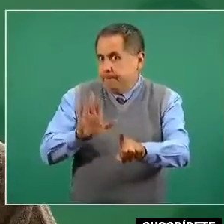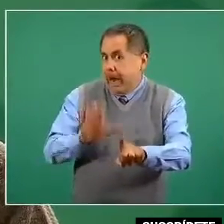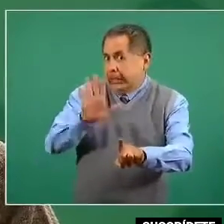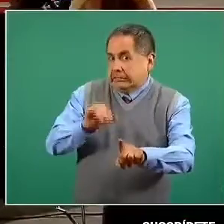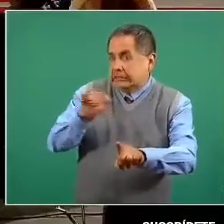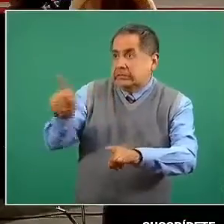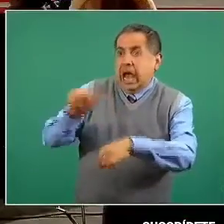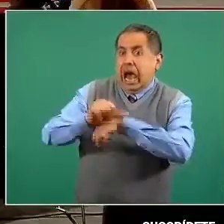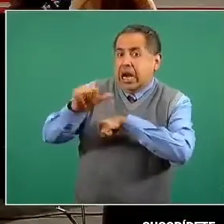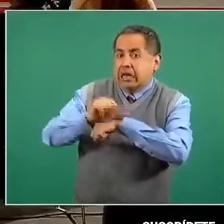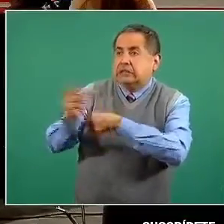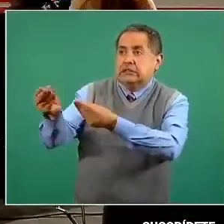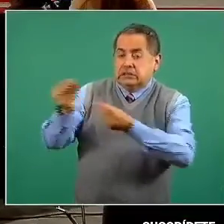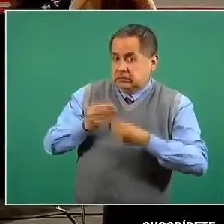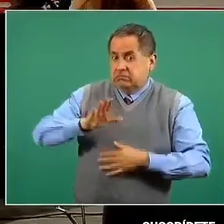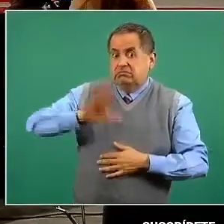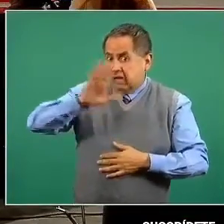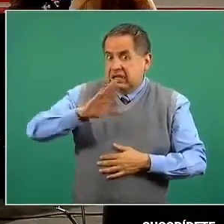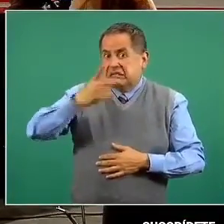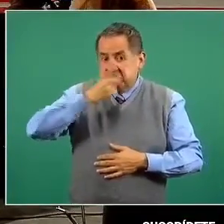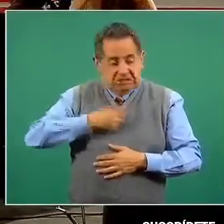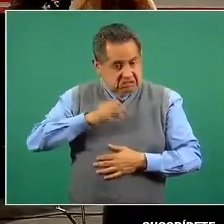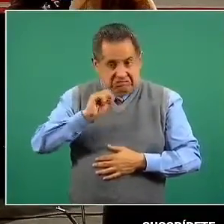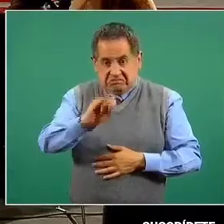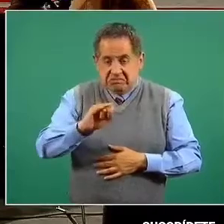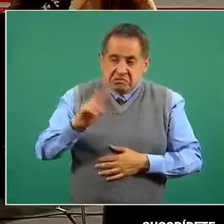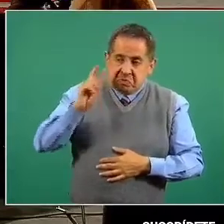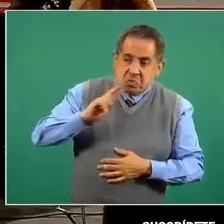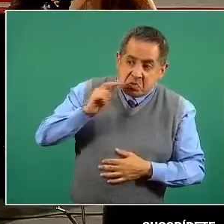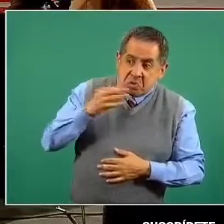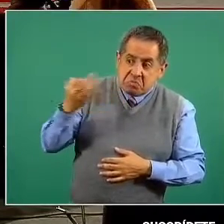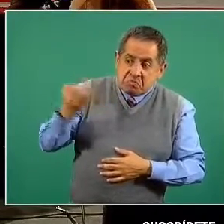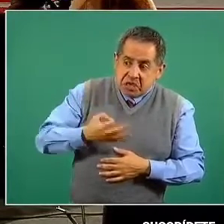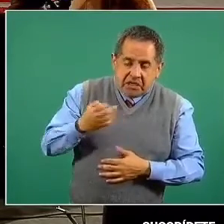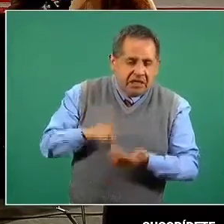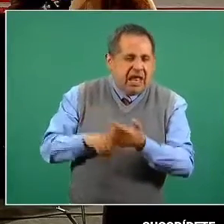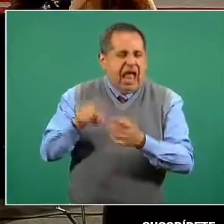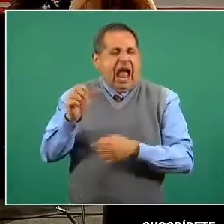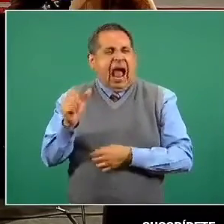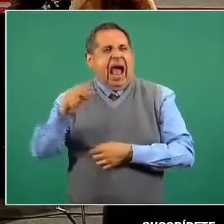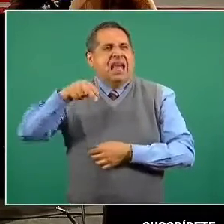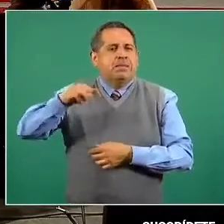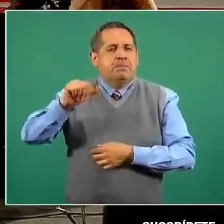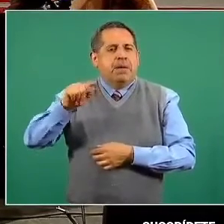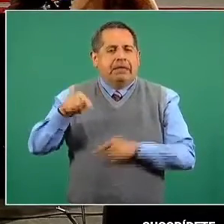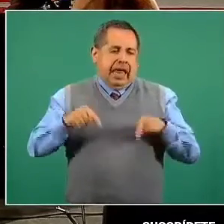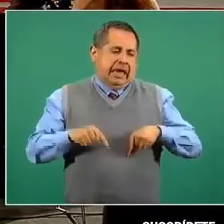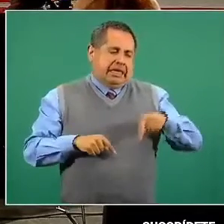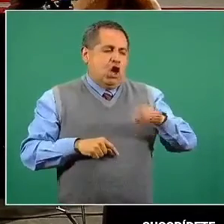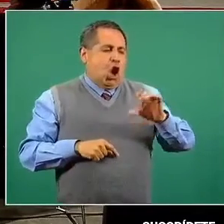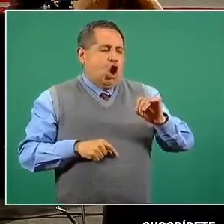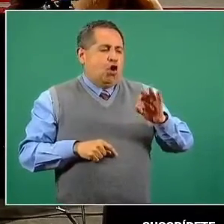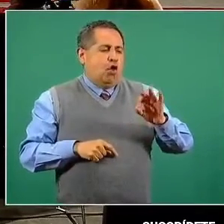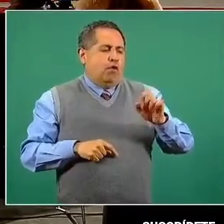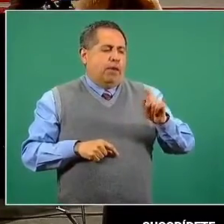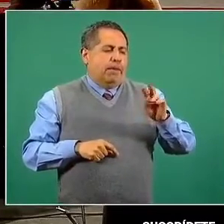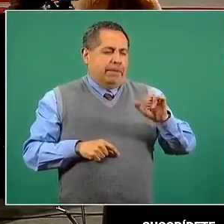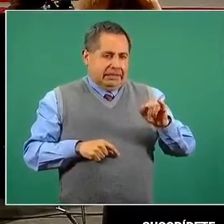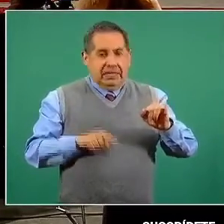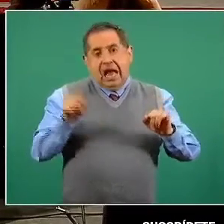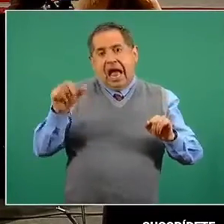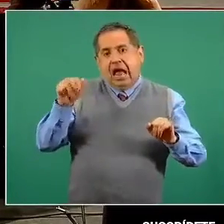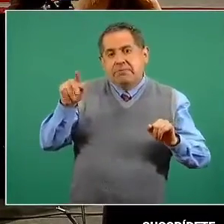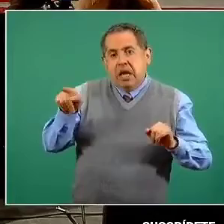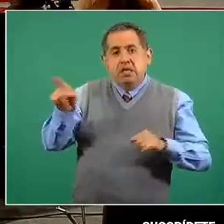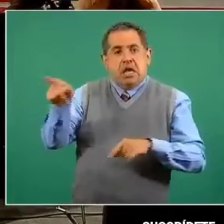Agencia Argentina de Medicamentos, Alimentos y Tecnología, ANMAT, que es el análogo de COFEPRIS, ya hizo esa evaluación, ya lo